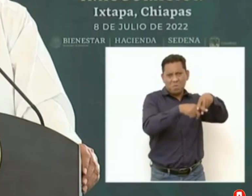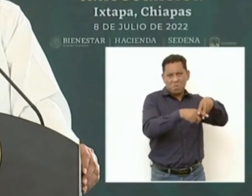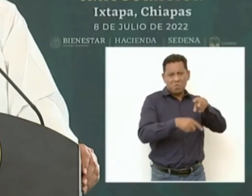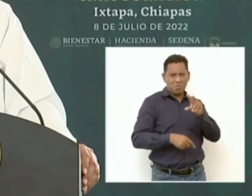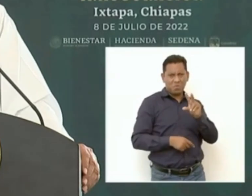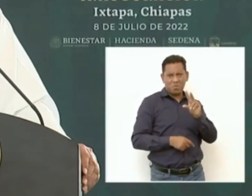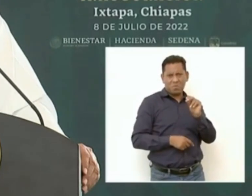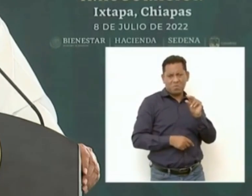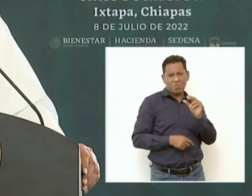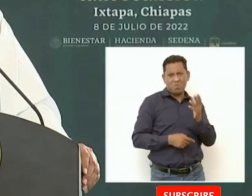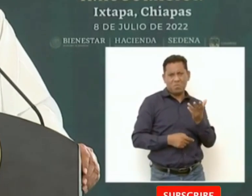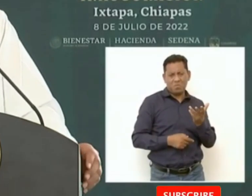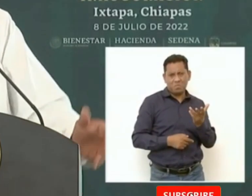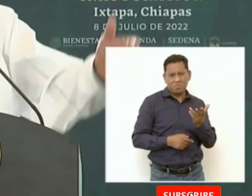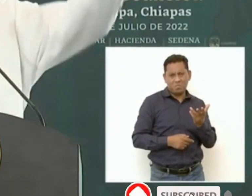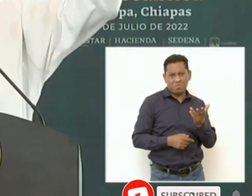como